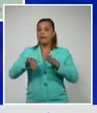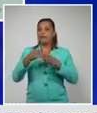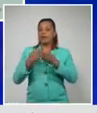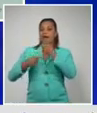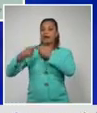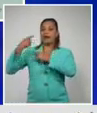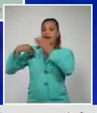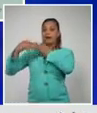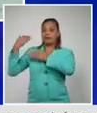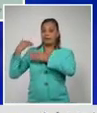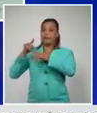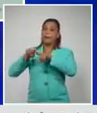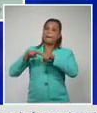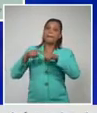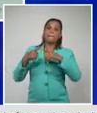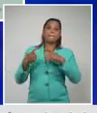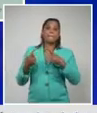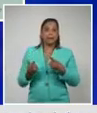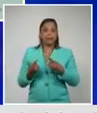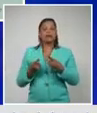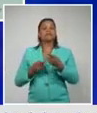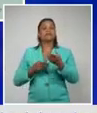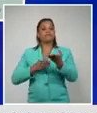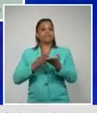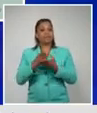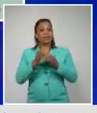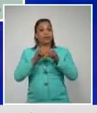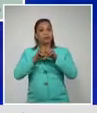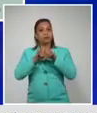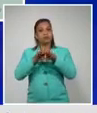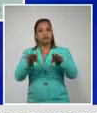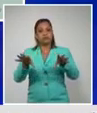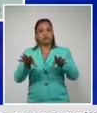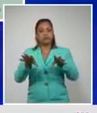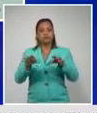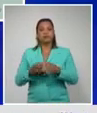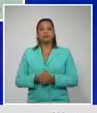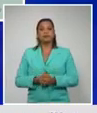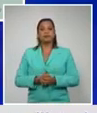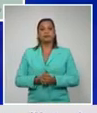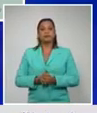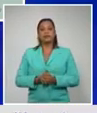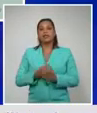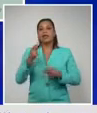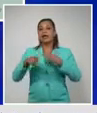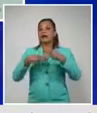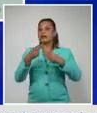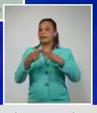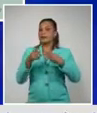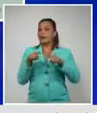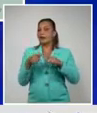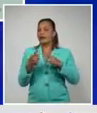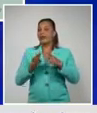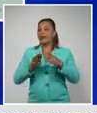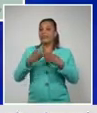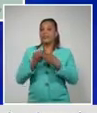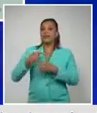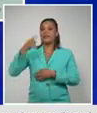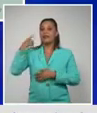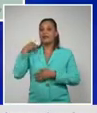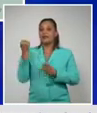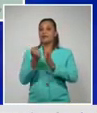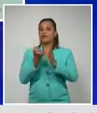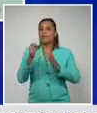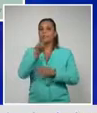sin embargo todavía con una transmisión que hace que en el día de ayer se confirmen